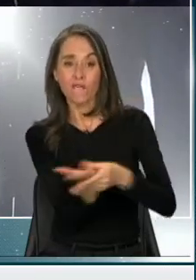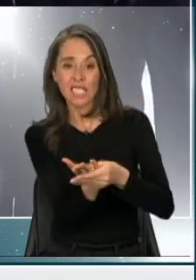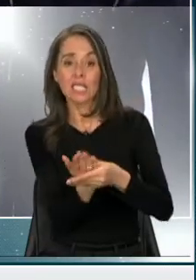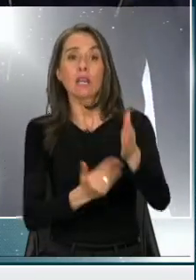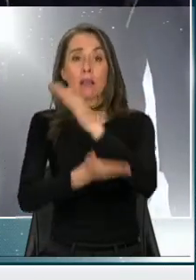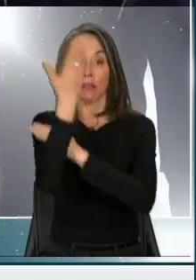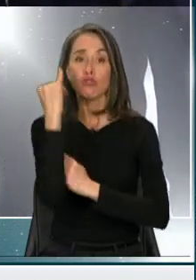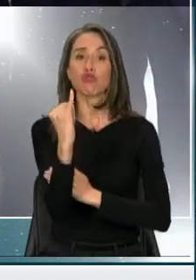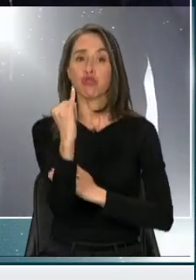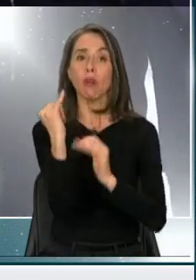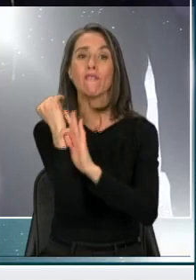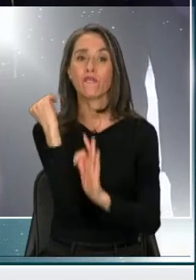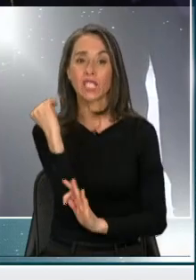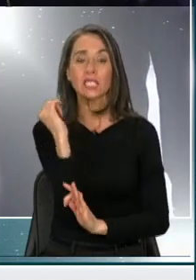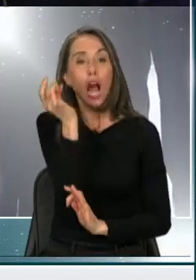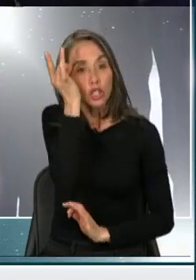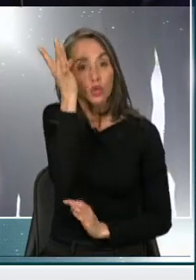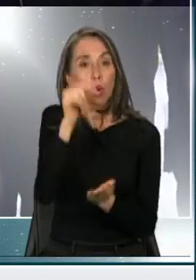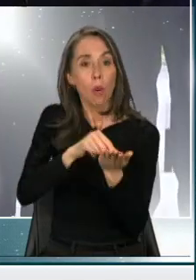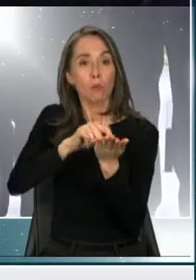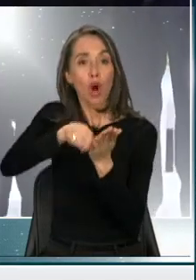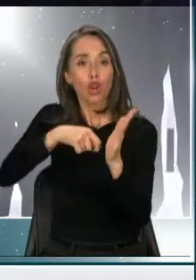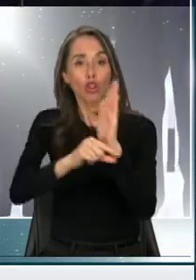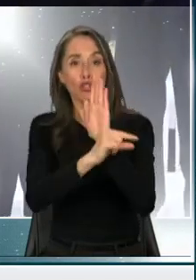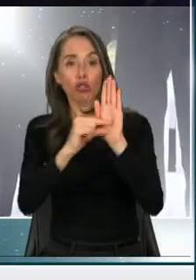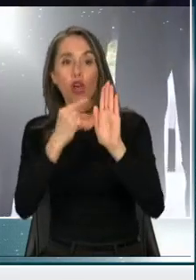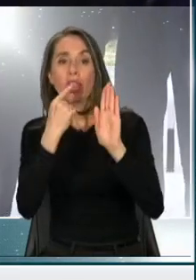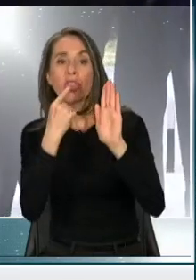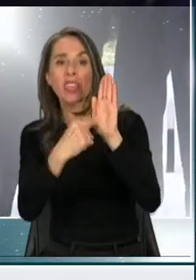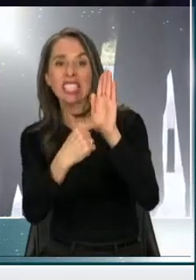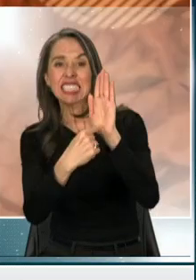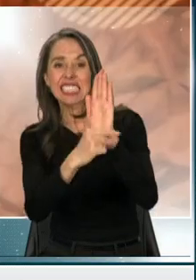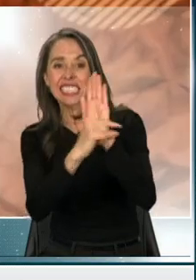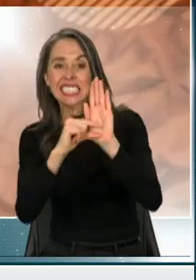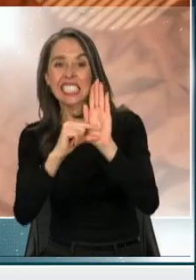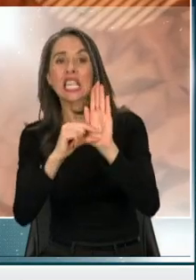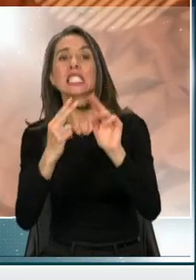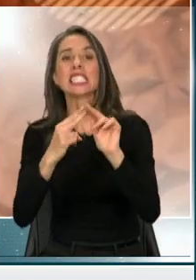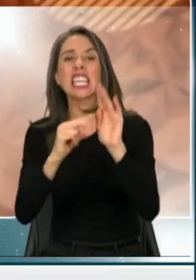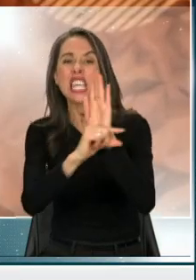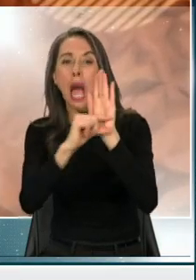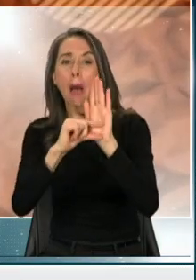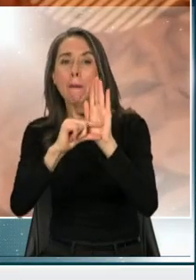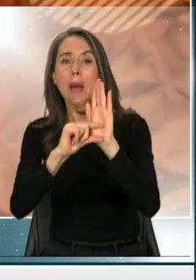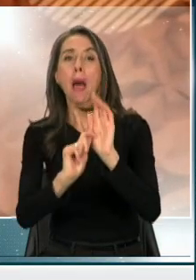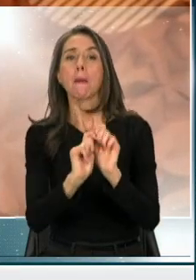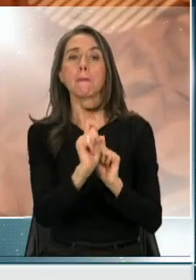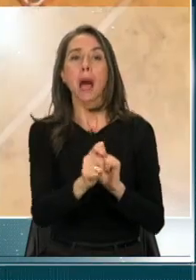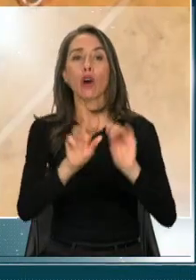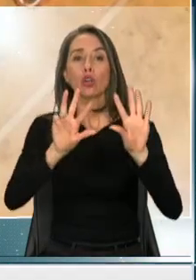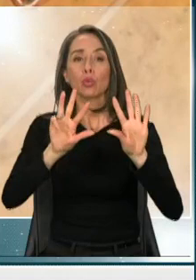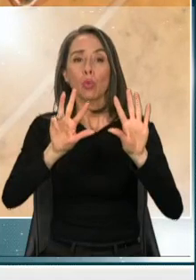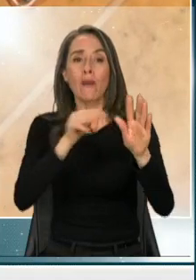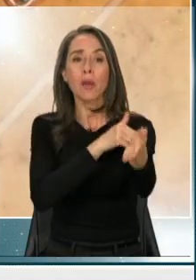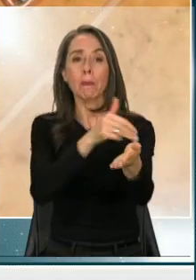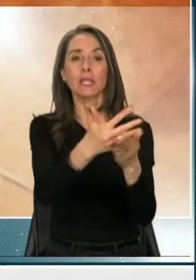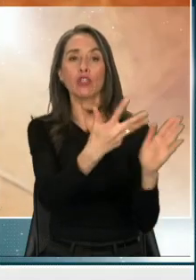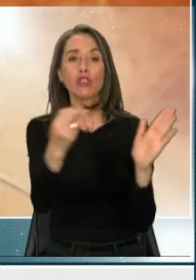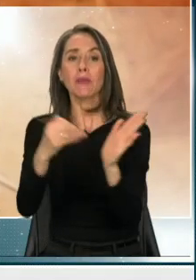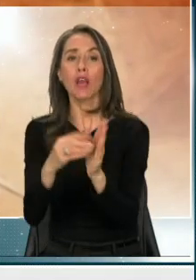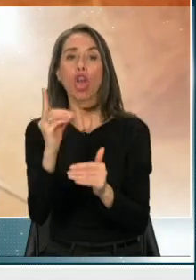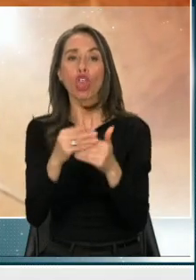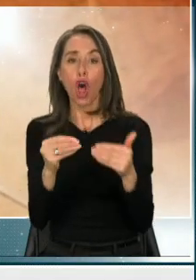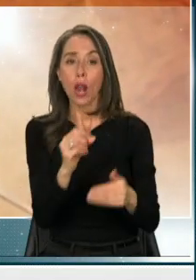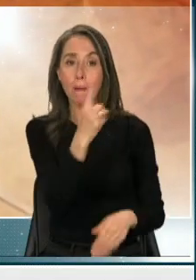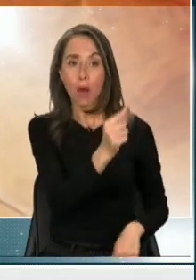momento tuvo conocimiento de la existencia de esta cláusula que es la que hoy día se ha cuestionado el pago de los 9,9 millones de dólares si es que se